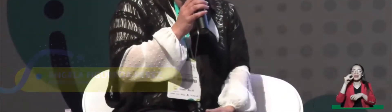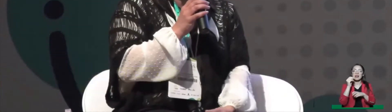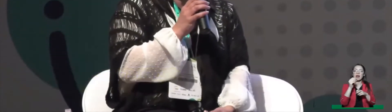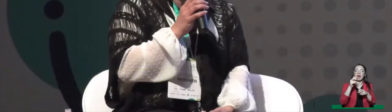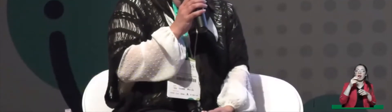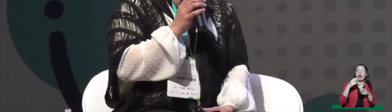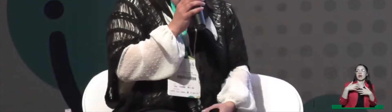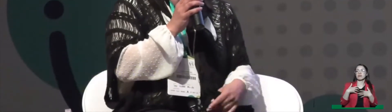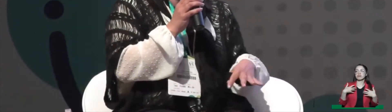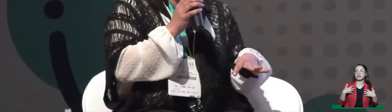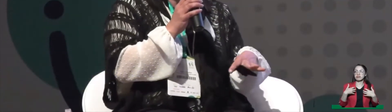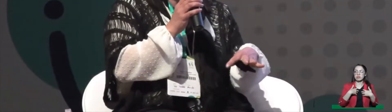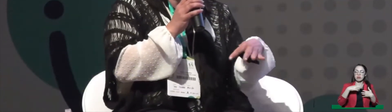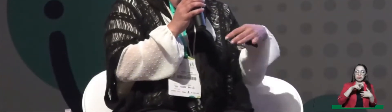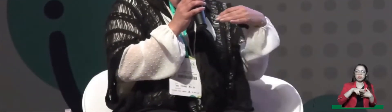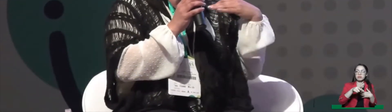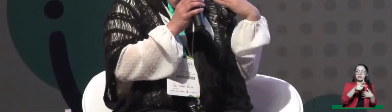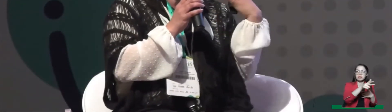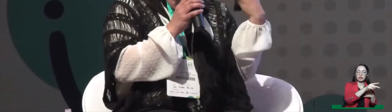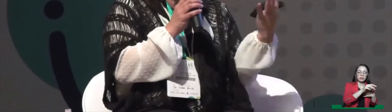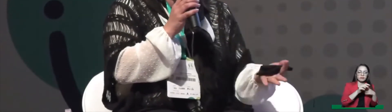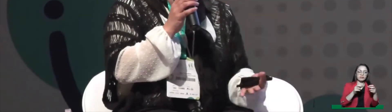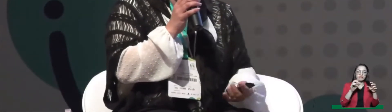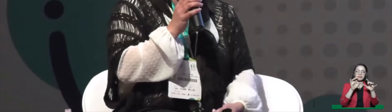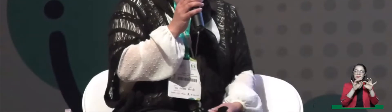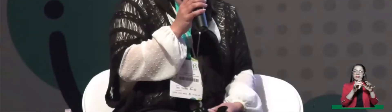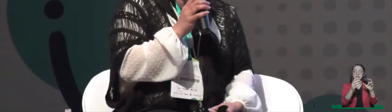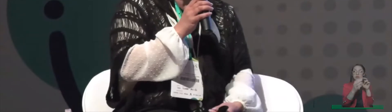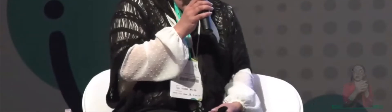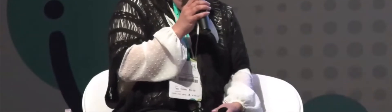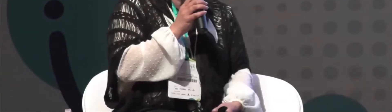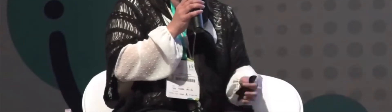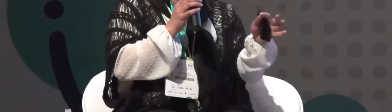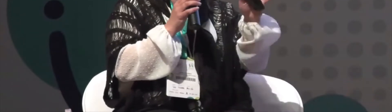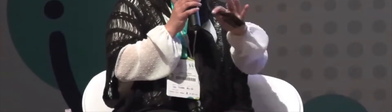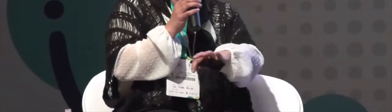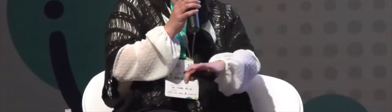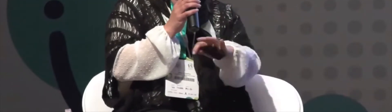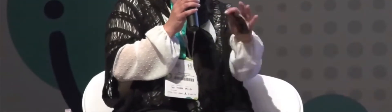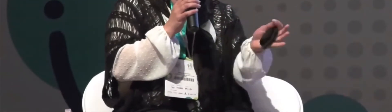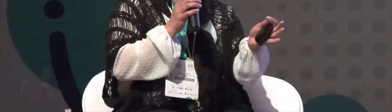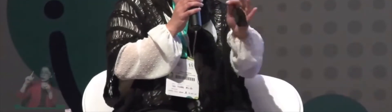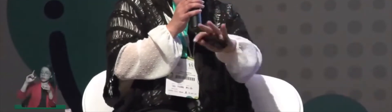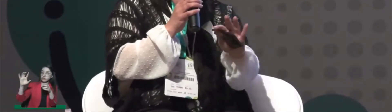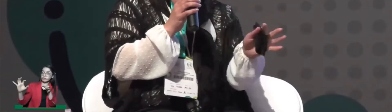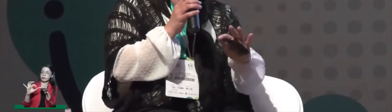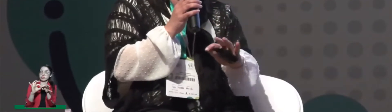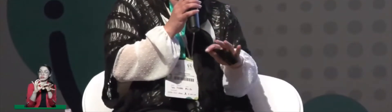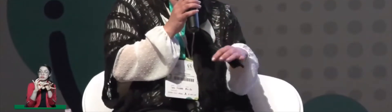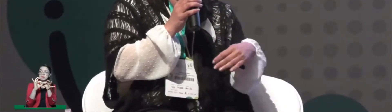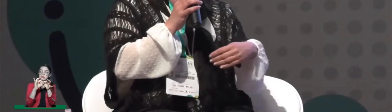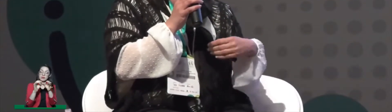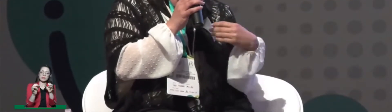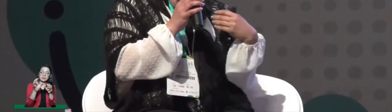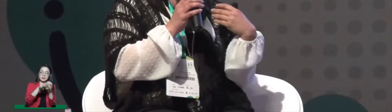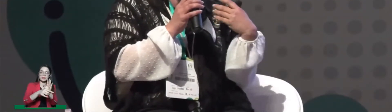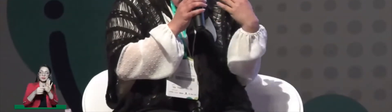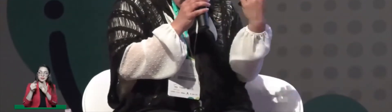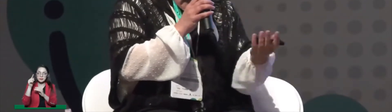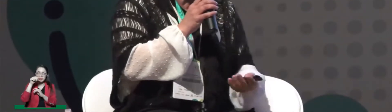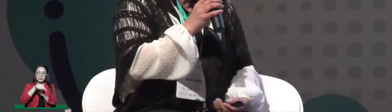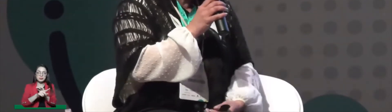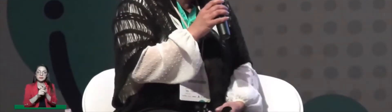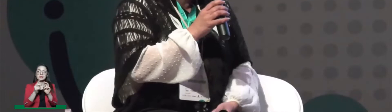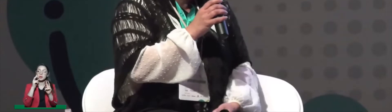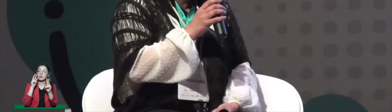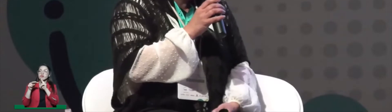y también nos uníamos con productores agropecuarios para dentro al interior de estas muestras poder que ellos